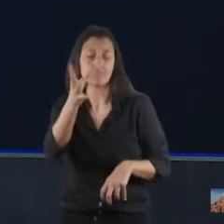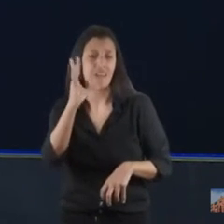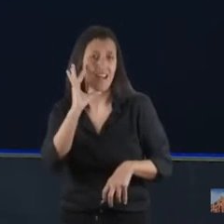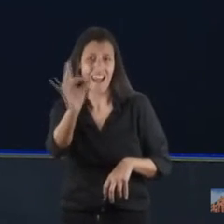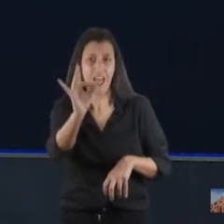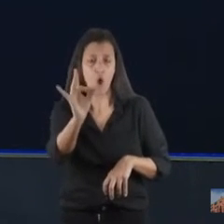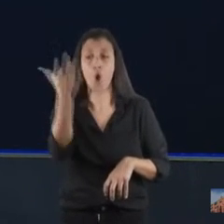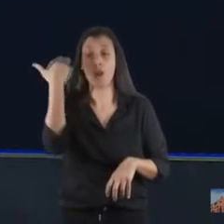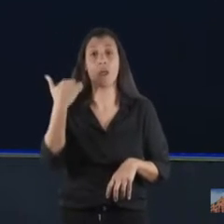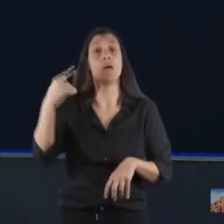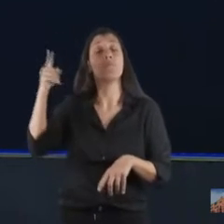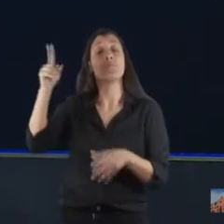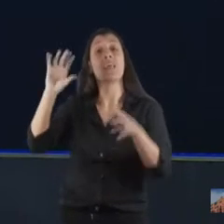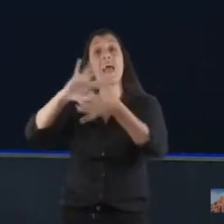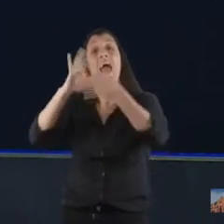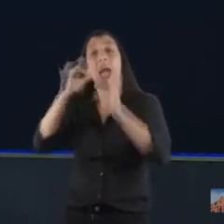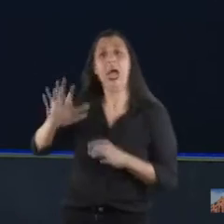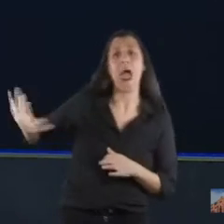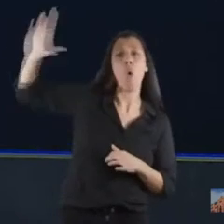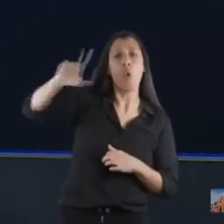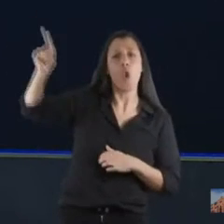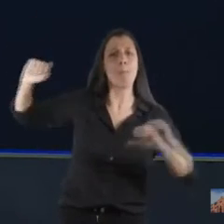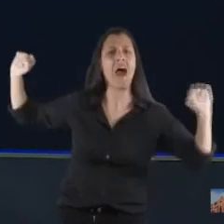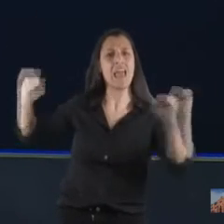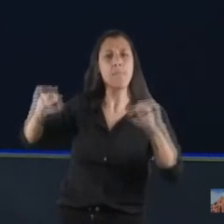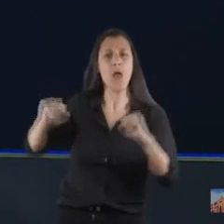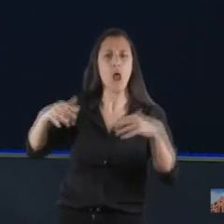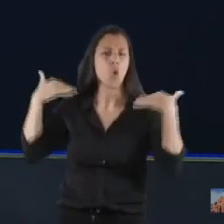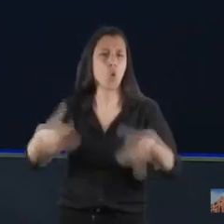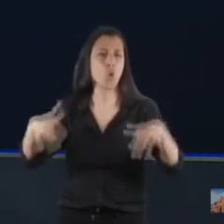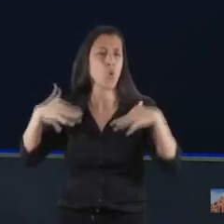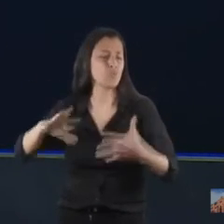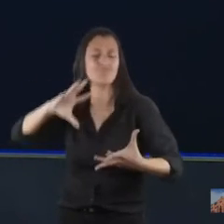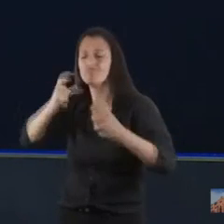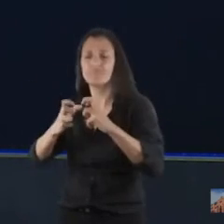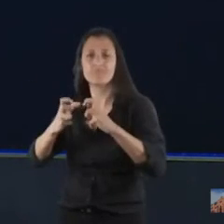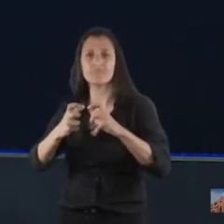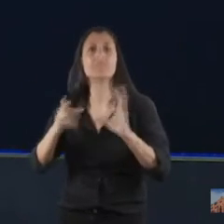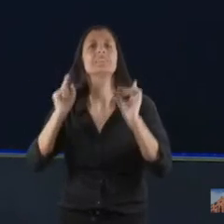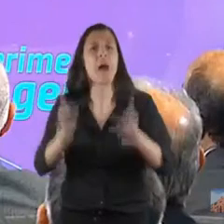invierno europeo va a ser un invierno muy complejo para la economía global